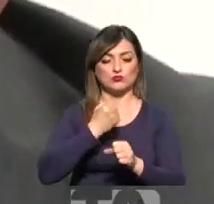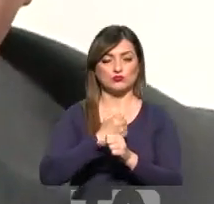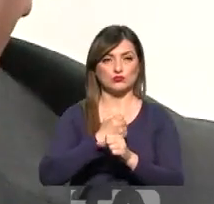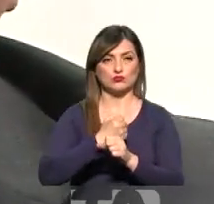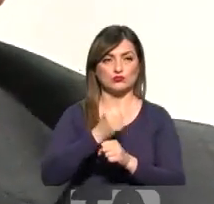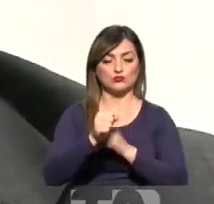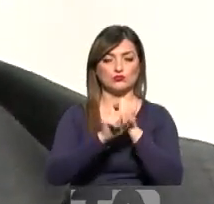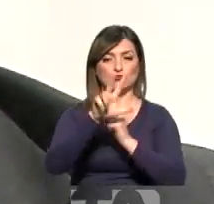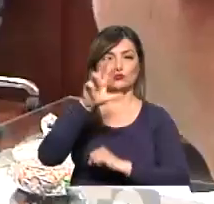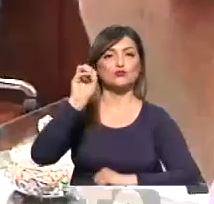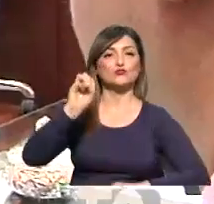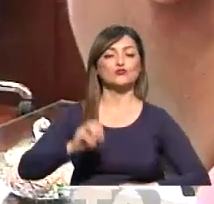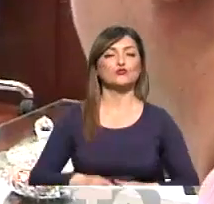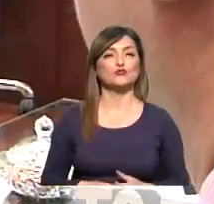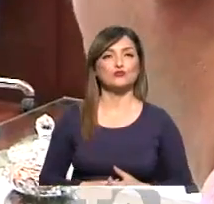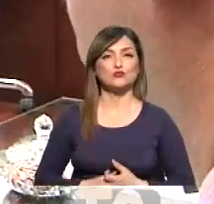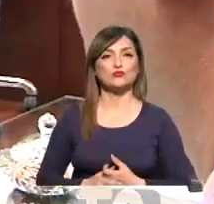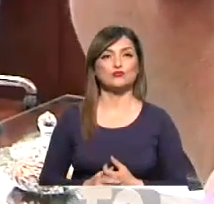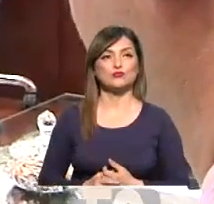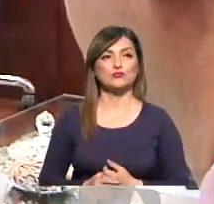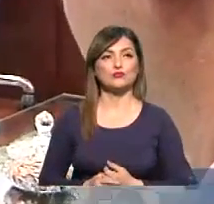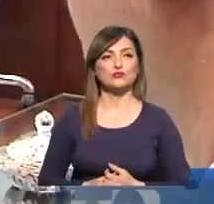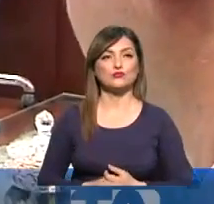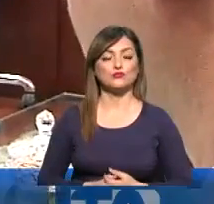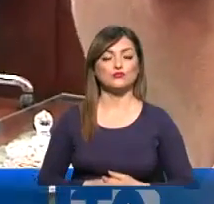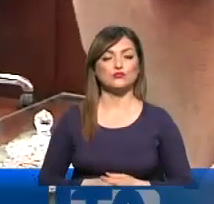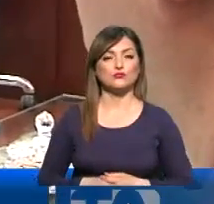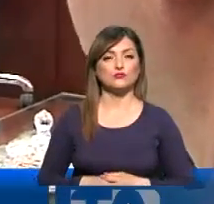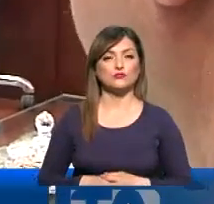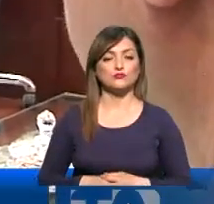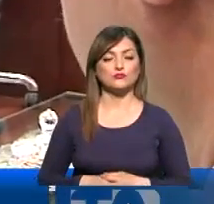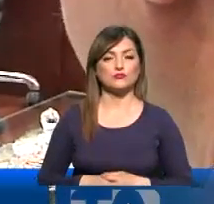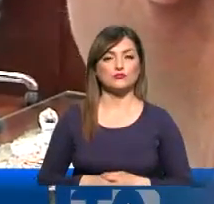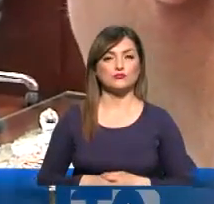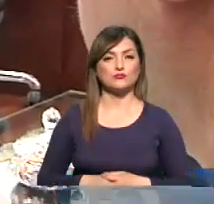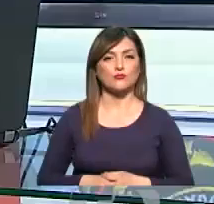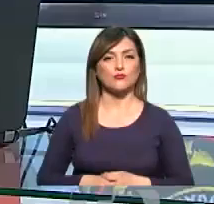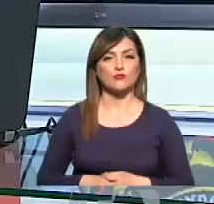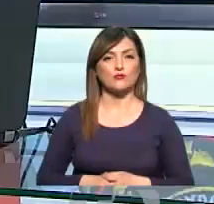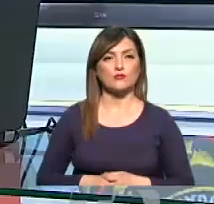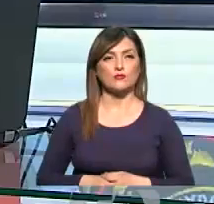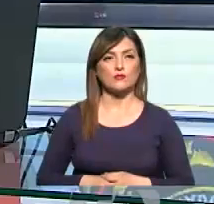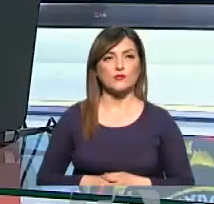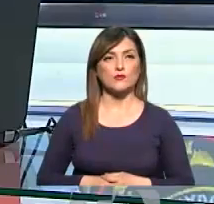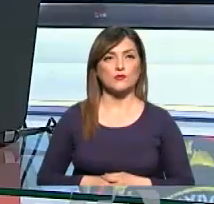cerca de 30 años. En Quito, Freddy Paredes, 24 horas.